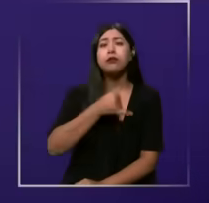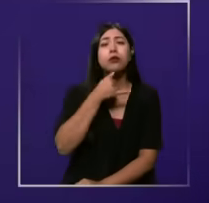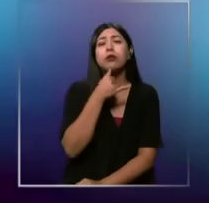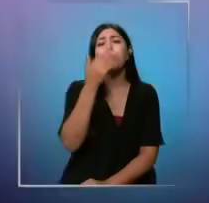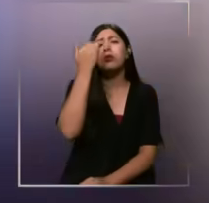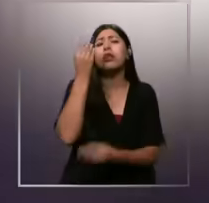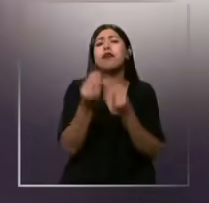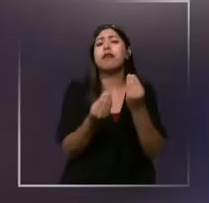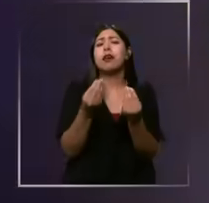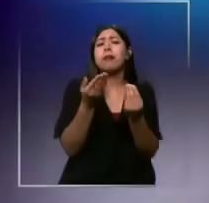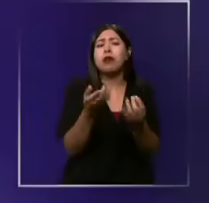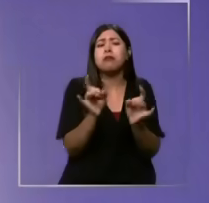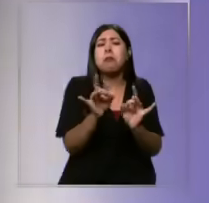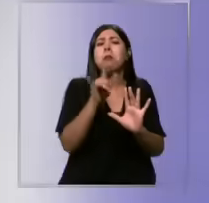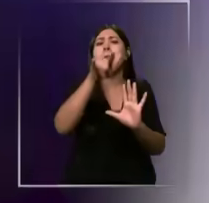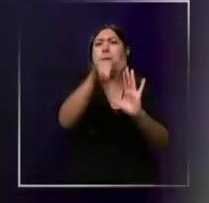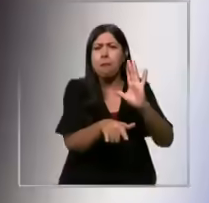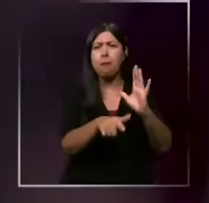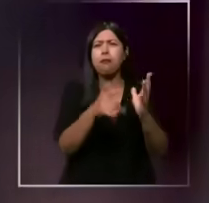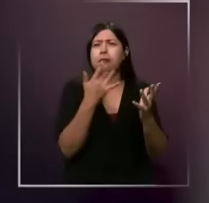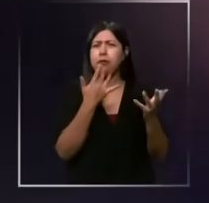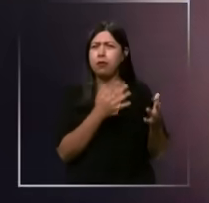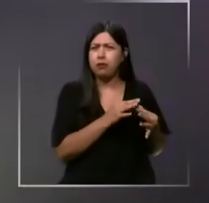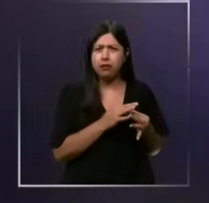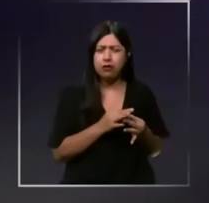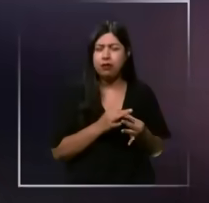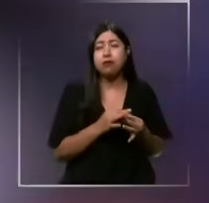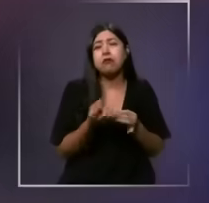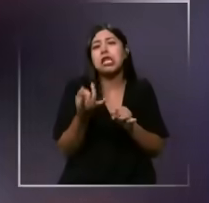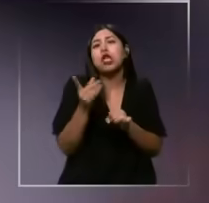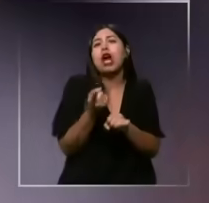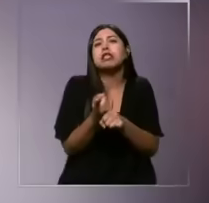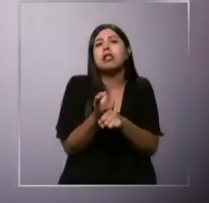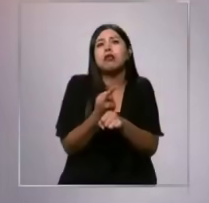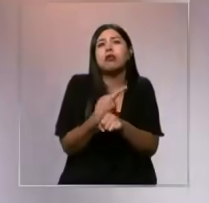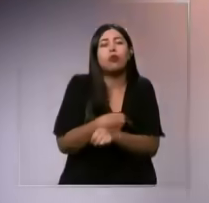que ocasionó este incidente, que dicen fueron segundos que jamás olvidarán.